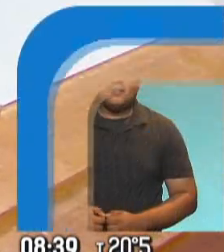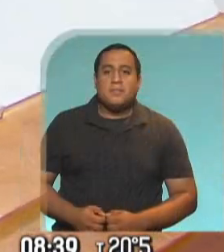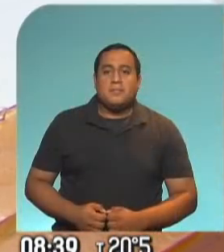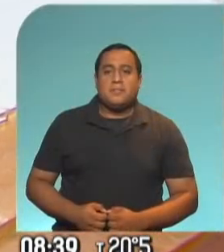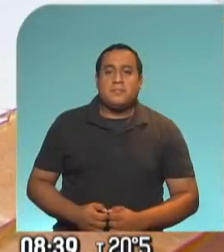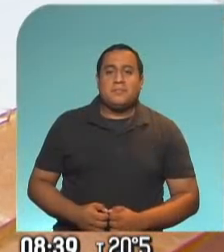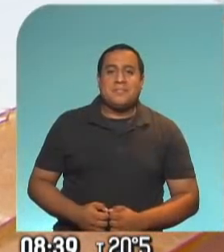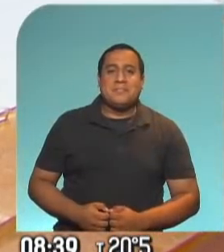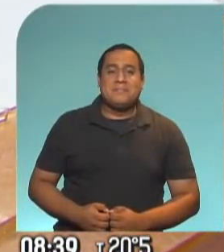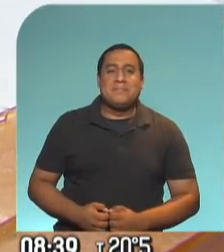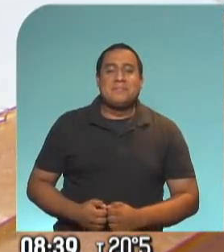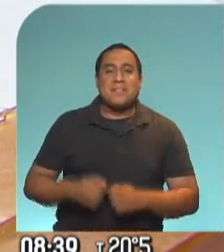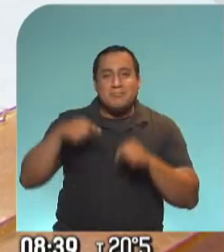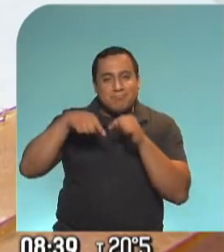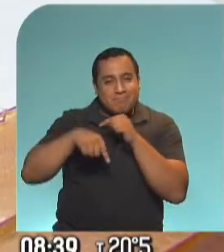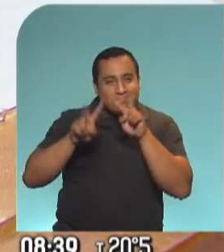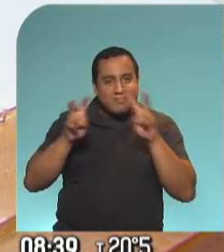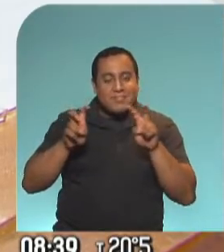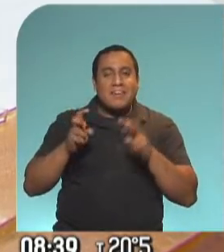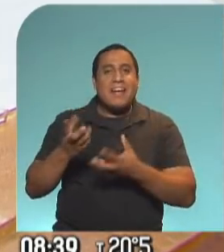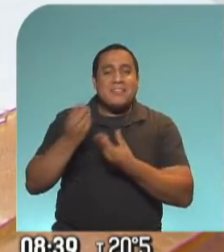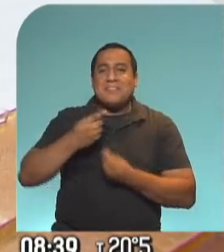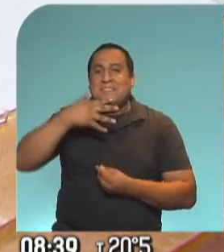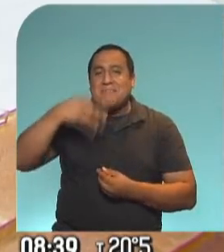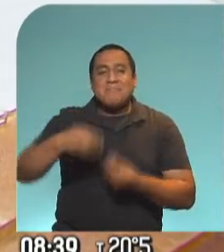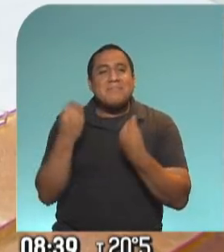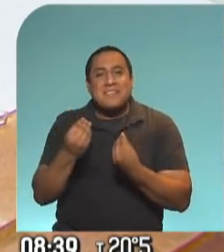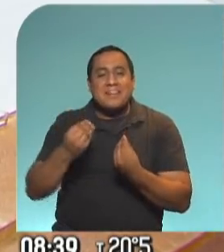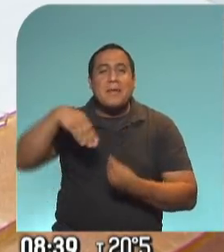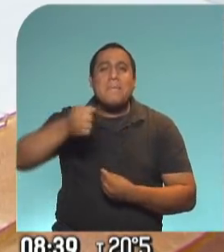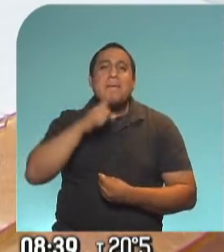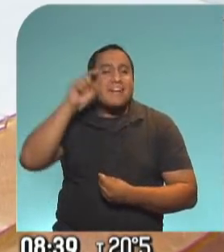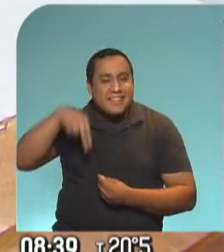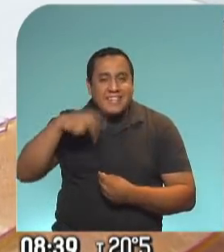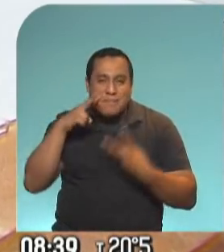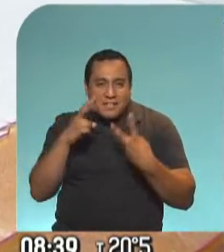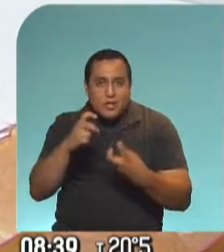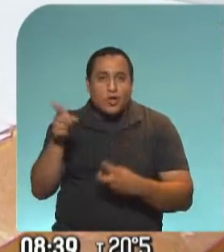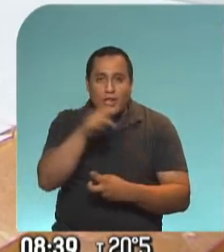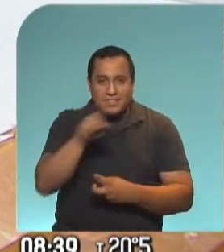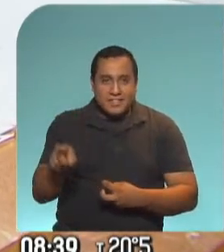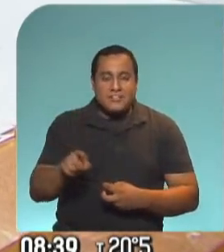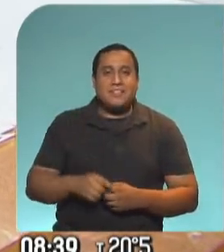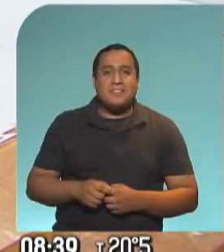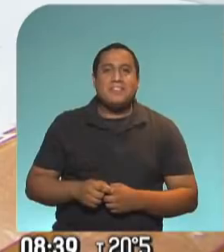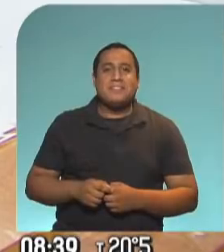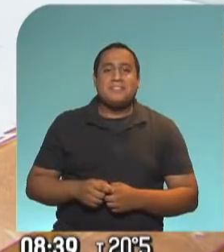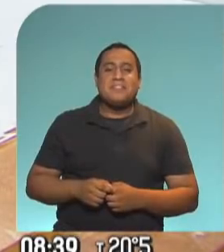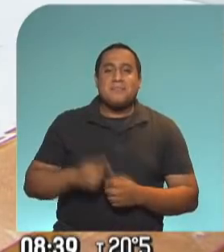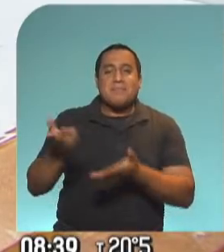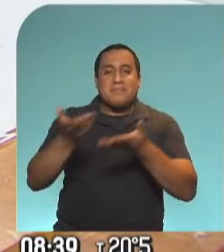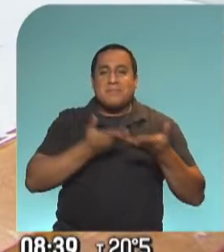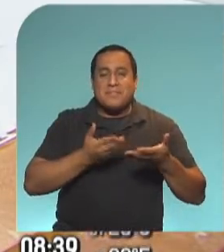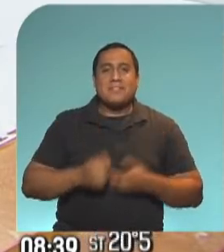Trump. Profundizamos este tema, nos va a ayudar a entender de qué se trata todo esto. Martín Becerra es investigador del CONICET. Hola Martín, bienvenido, buenos